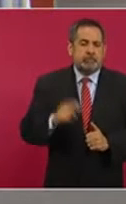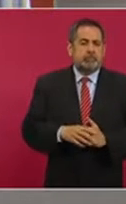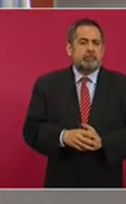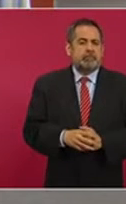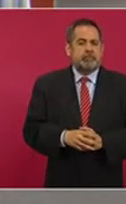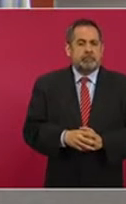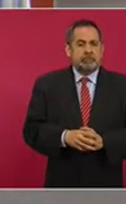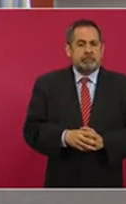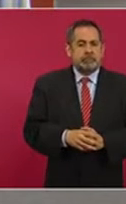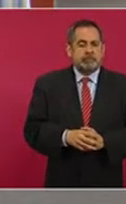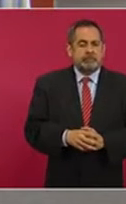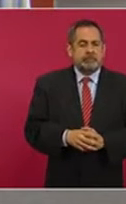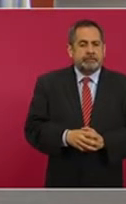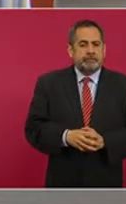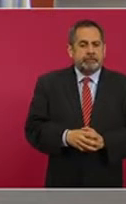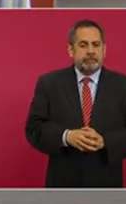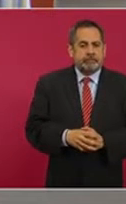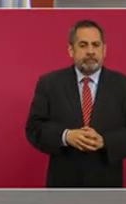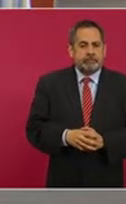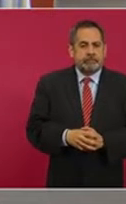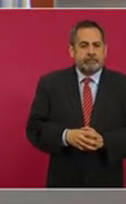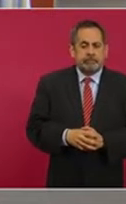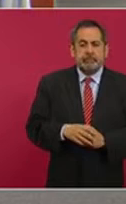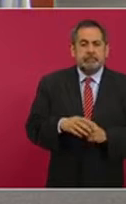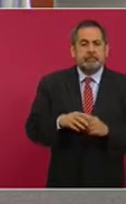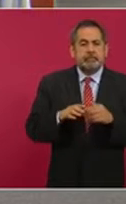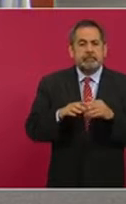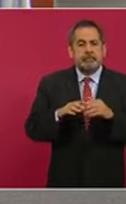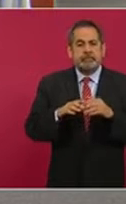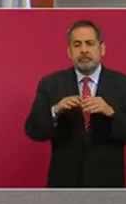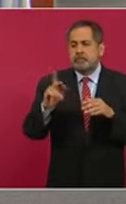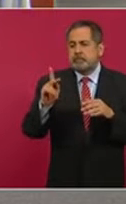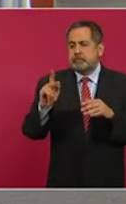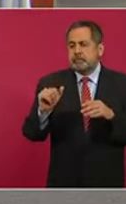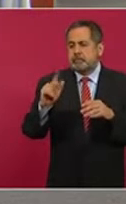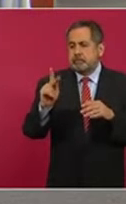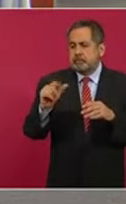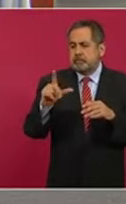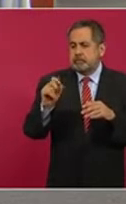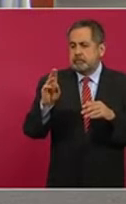pero es, aquí está la cuenca del Papaloapan,